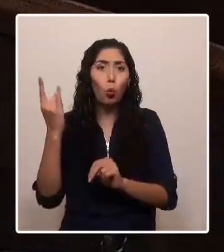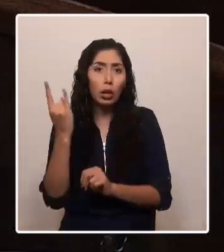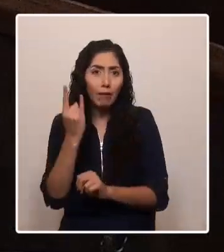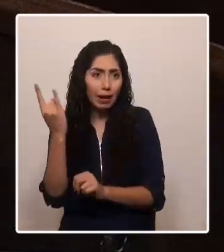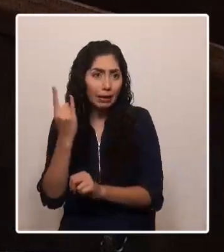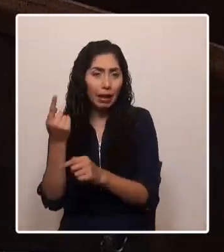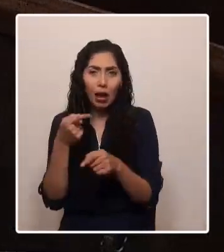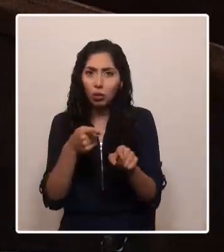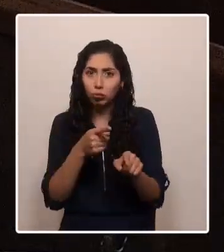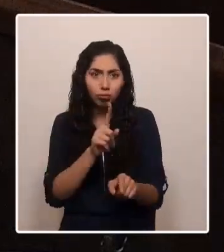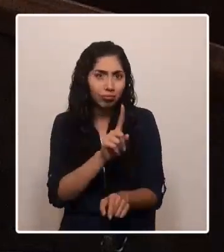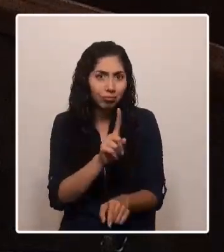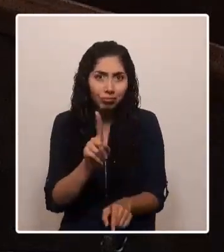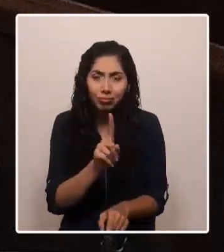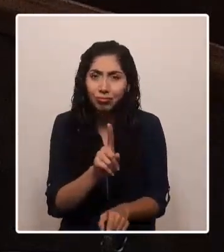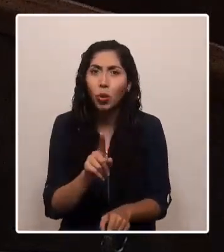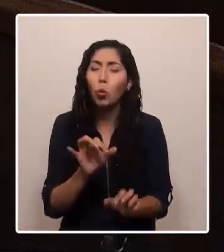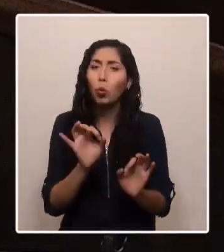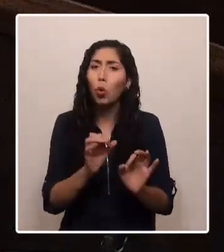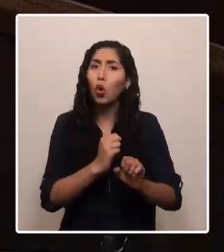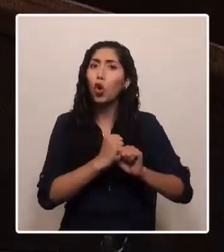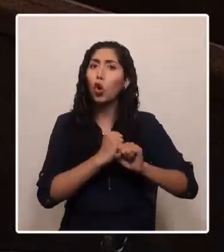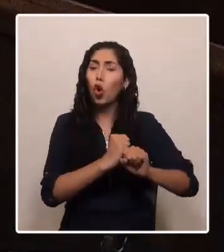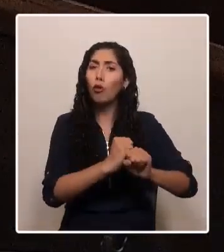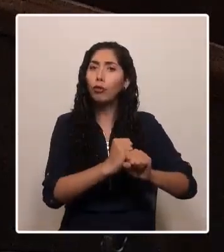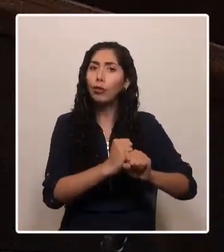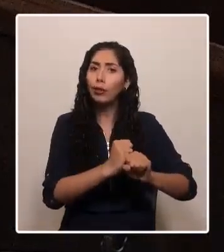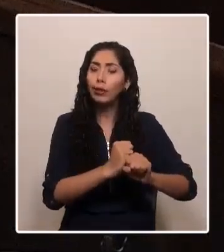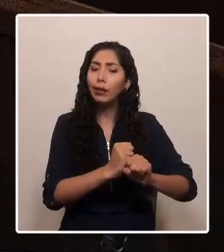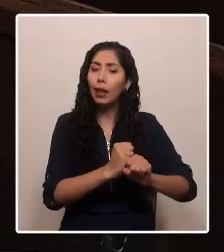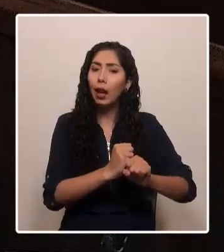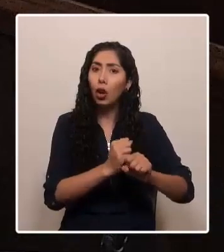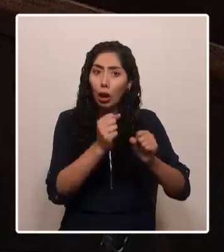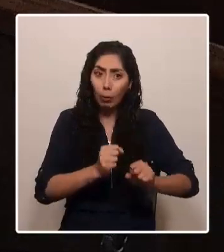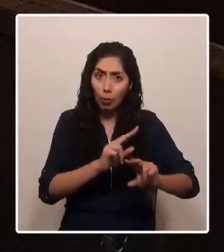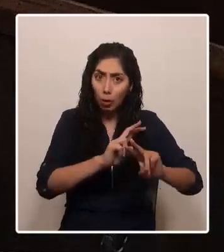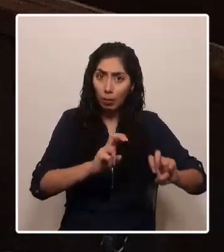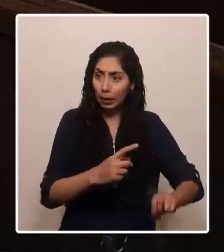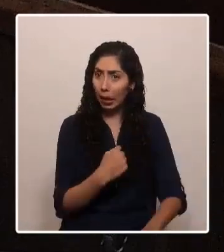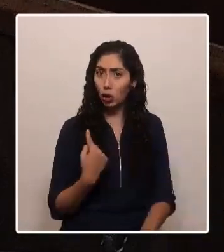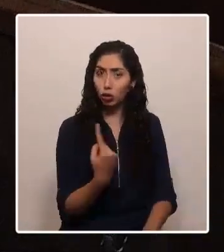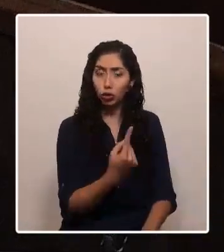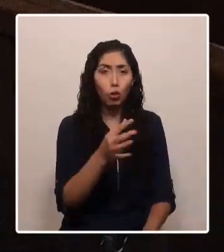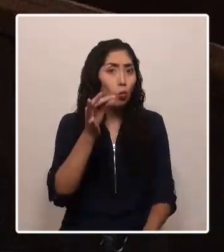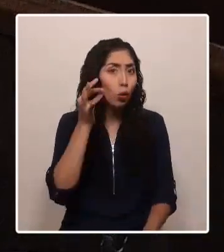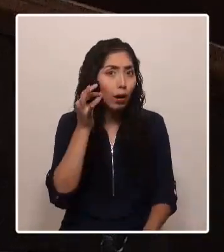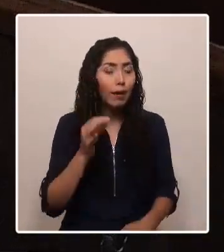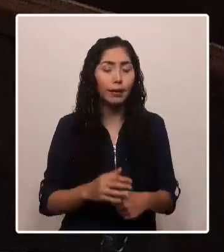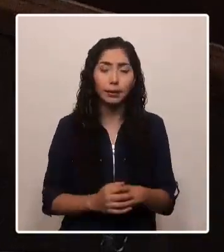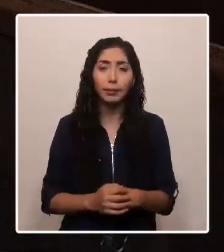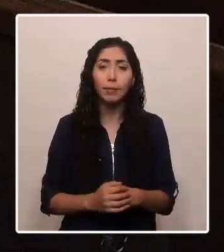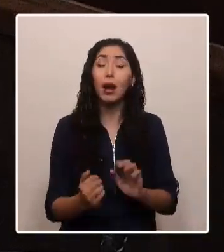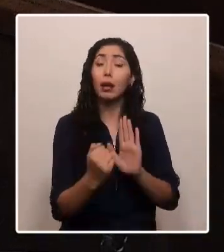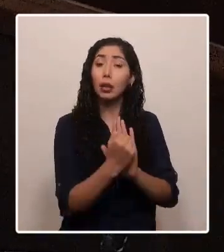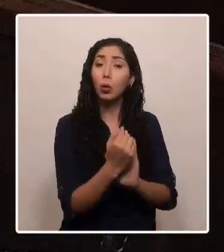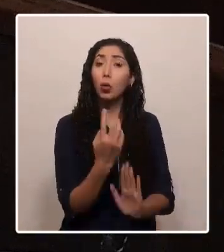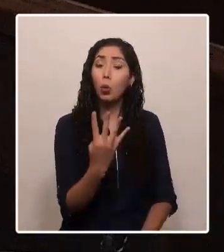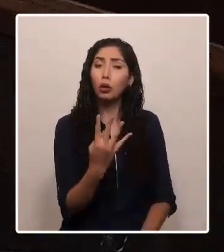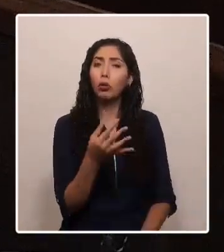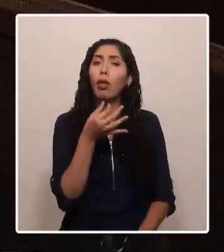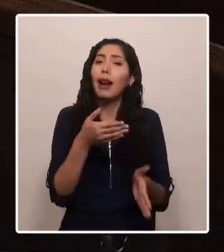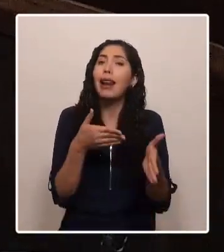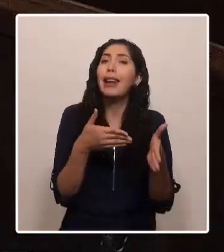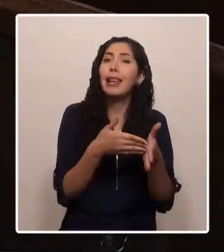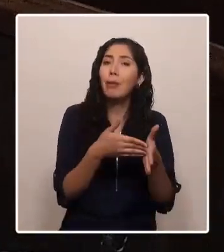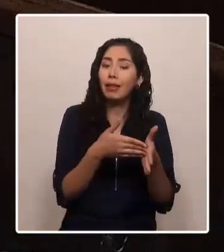es un atentado directo a lo que podamos o no investigar, en este caso, a las mujeres. El artículo 4 pone los límites de la investigación, siendo el respeto